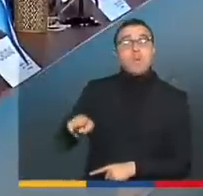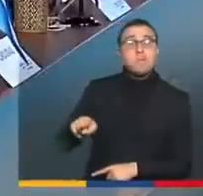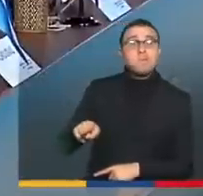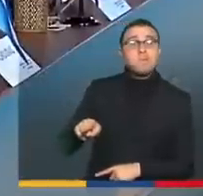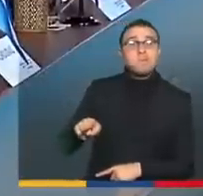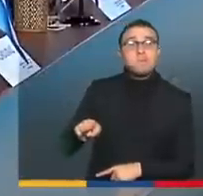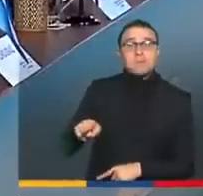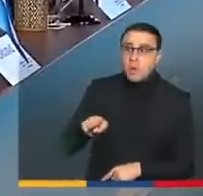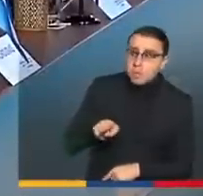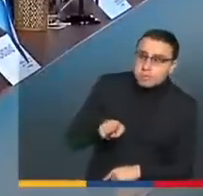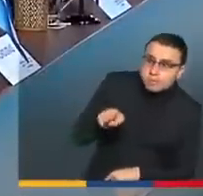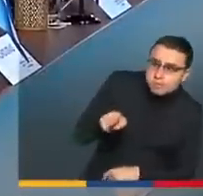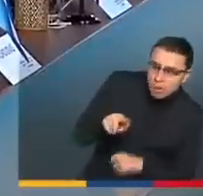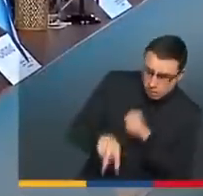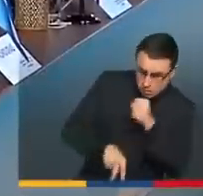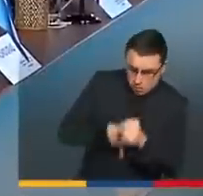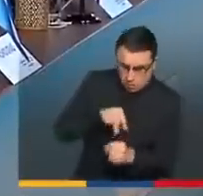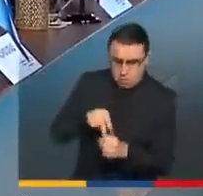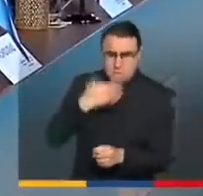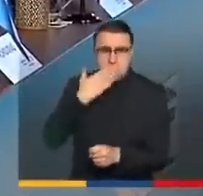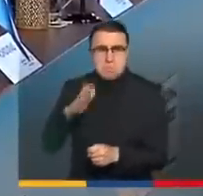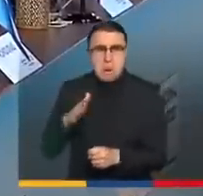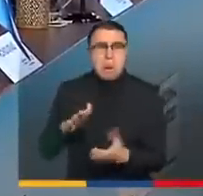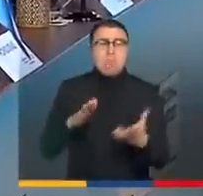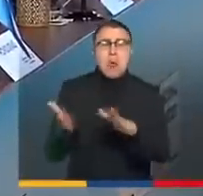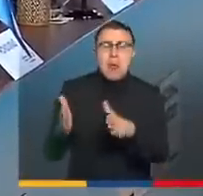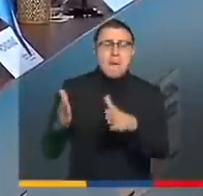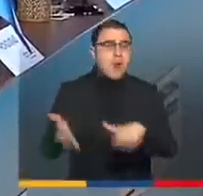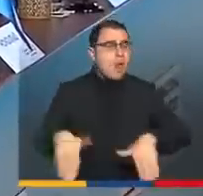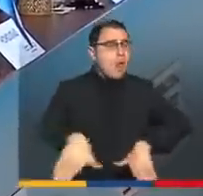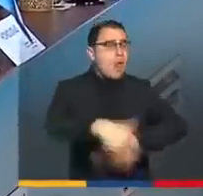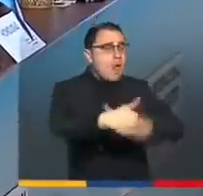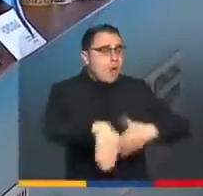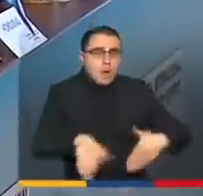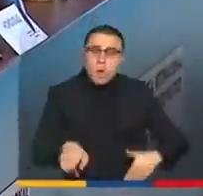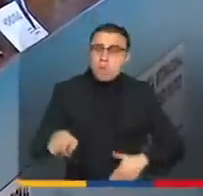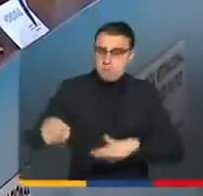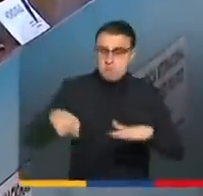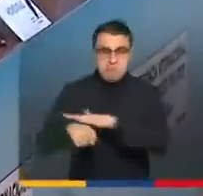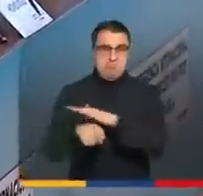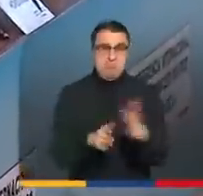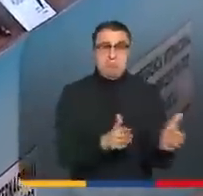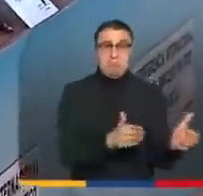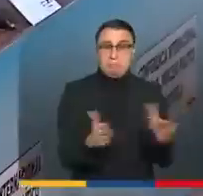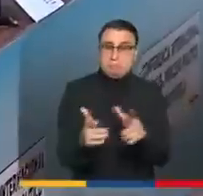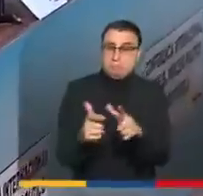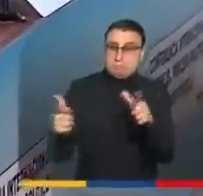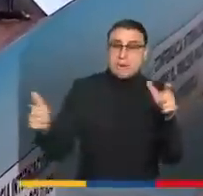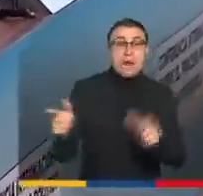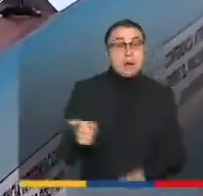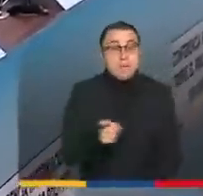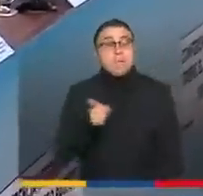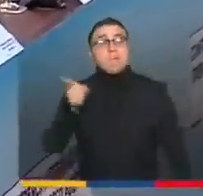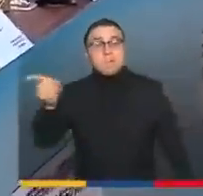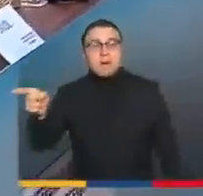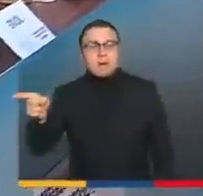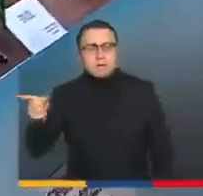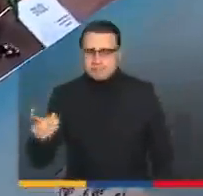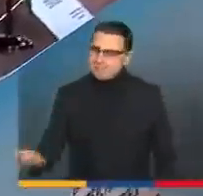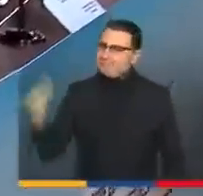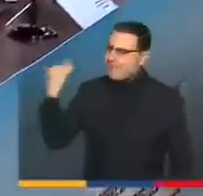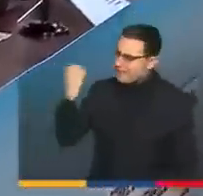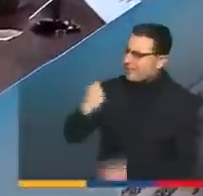donde indígenas van cayendo en las calles, muertos y asesinados. Lo que ha acontecido años